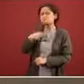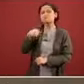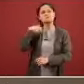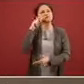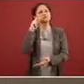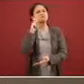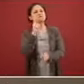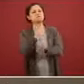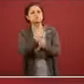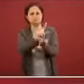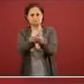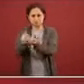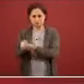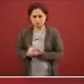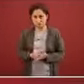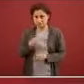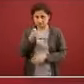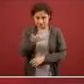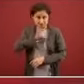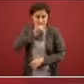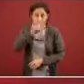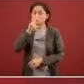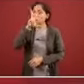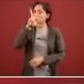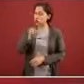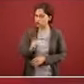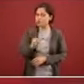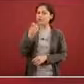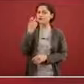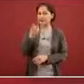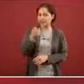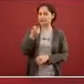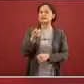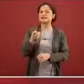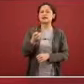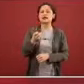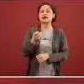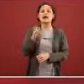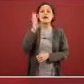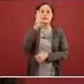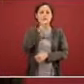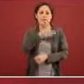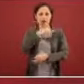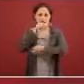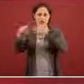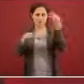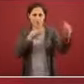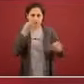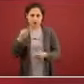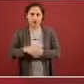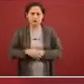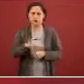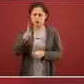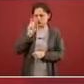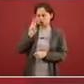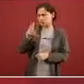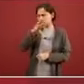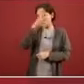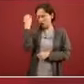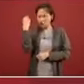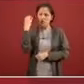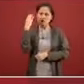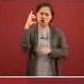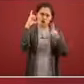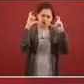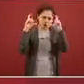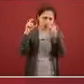un problema de comunicación. Se especificó cuando se mandaron estos insumos, estas batas transparentes, por si usted se las encuentra en